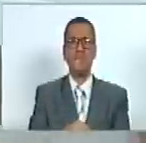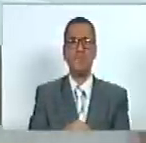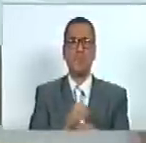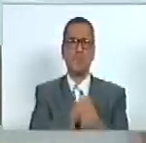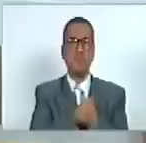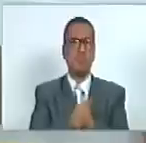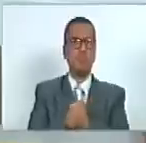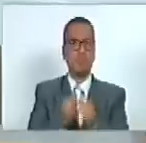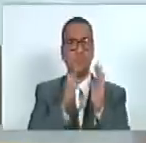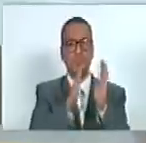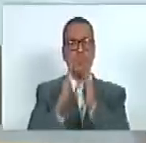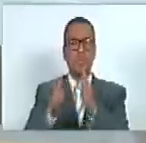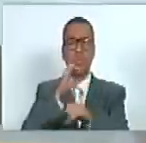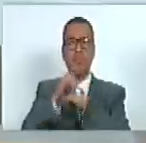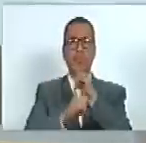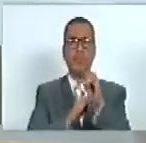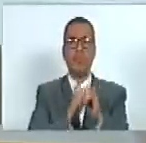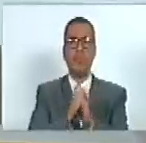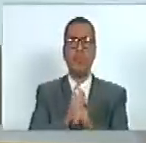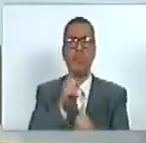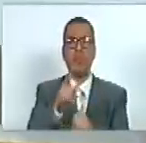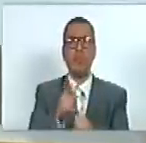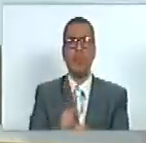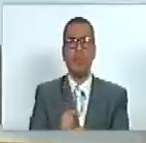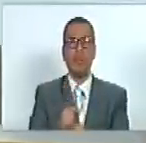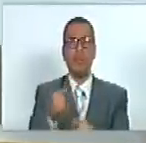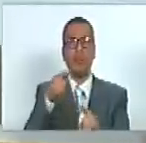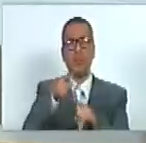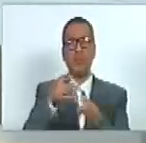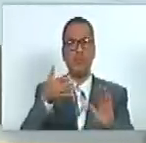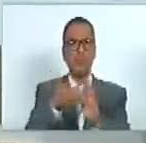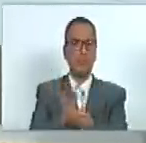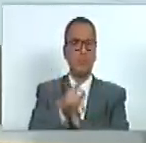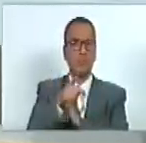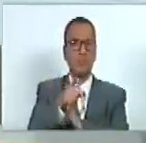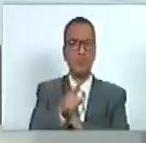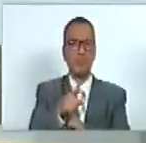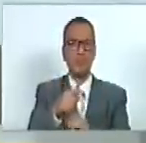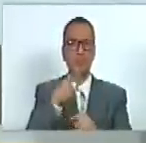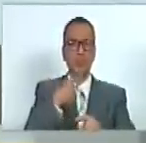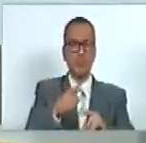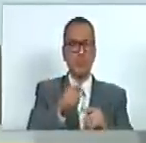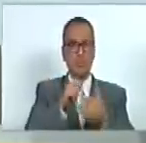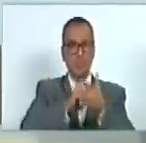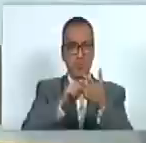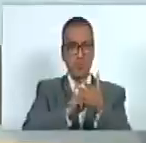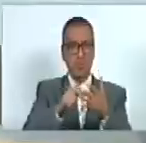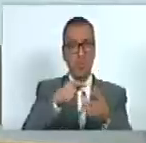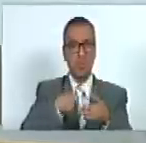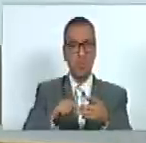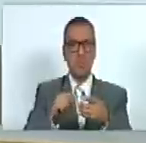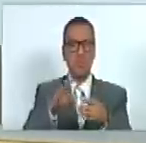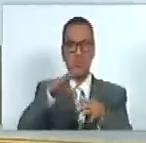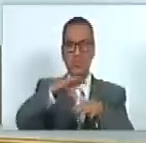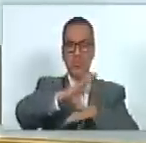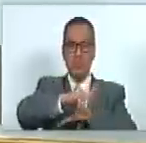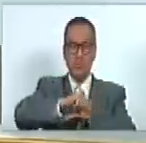Aman el orden internacional cuando eso significa una excusa o un argumento para bombardear